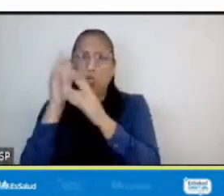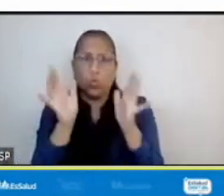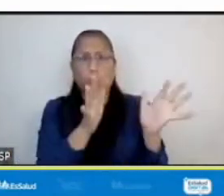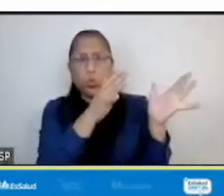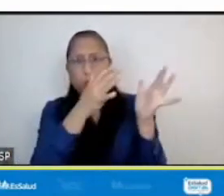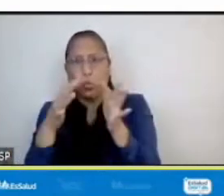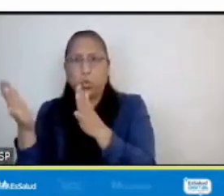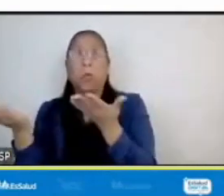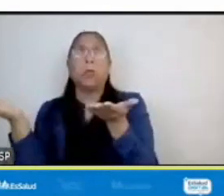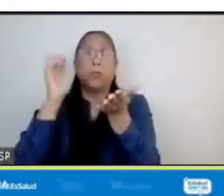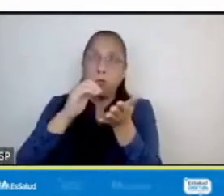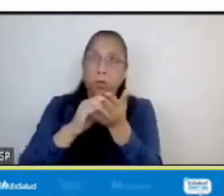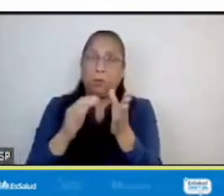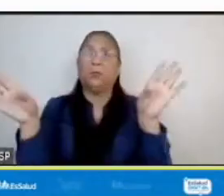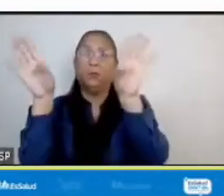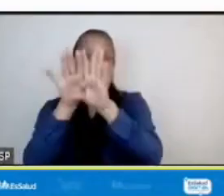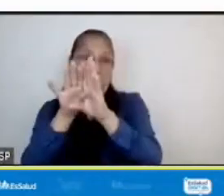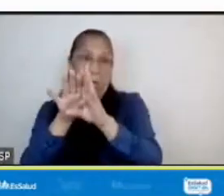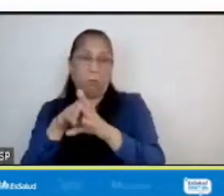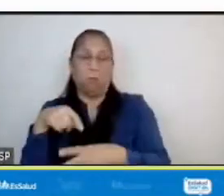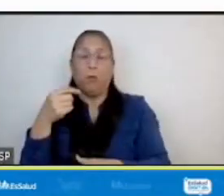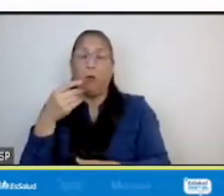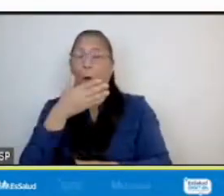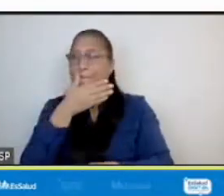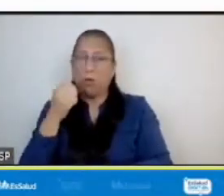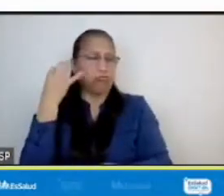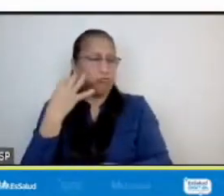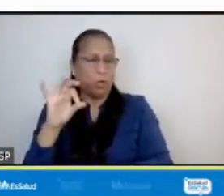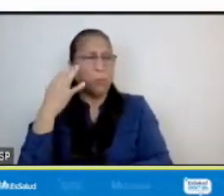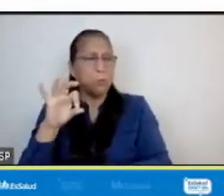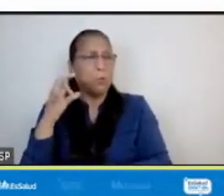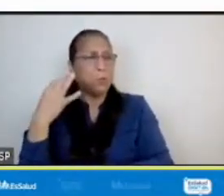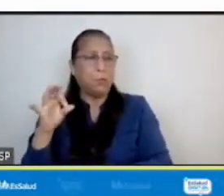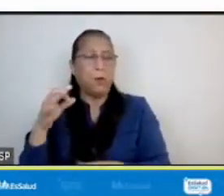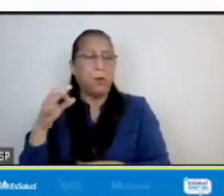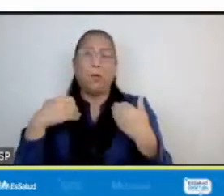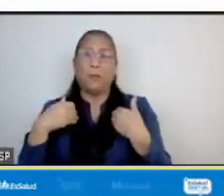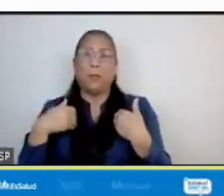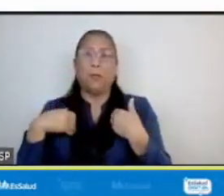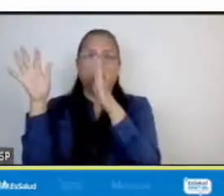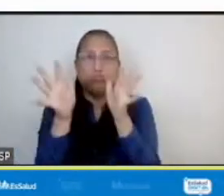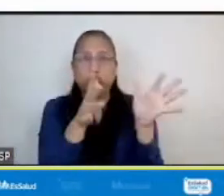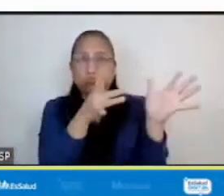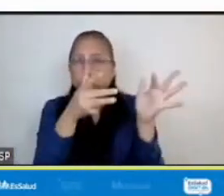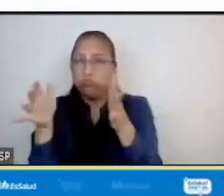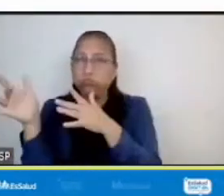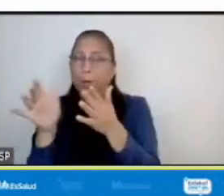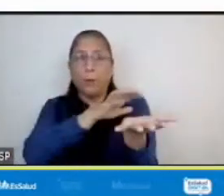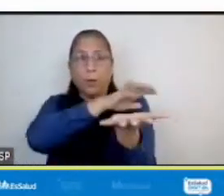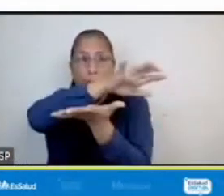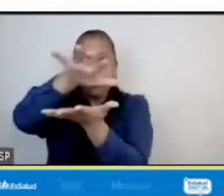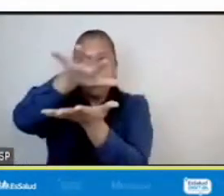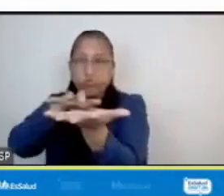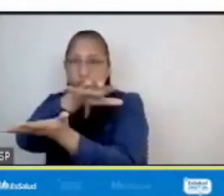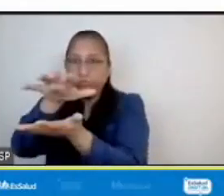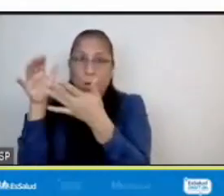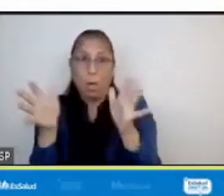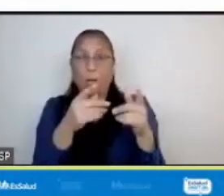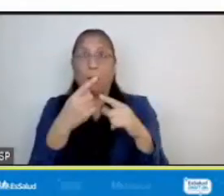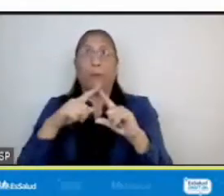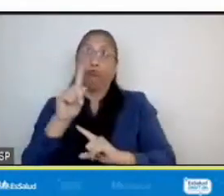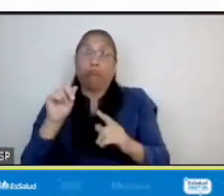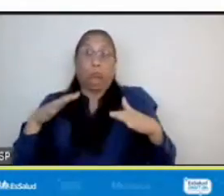cerrar de nuevo si es que no hay otra manera. Igual de preferencia siempre, siempre, siempre mantener corriente de aire para que haya recambio de aire. Pero si por X motivo no se